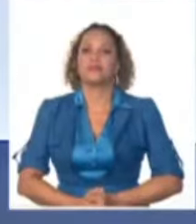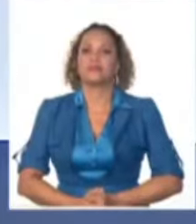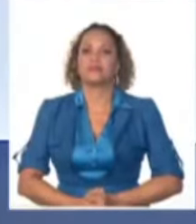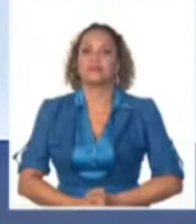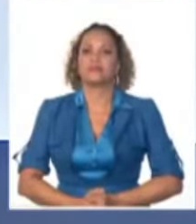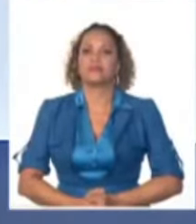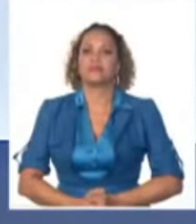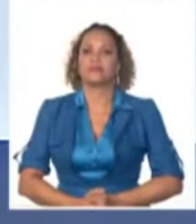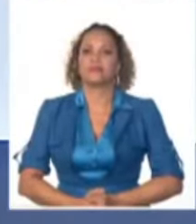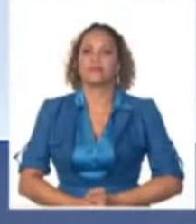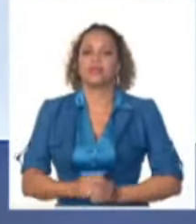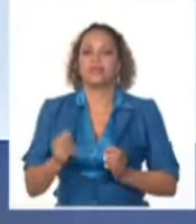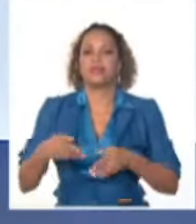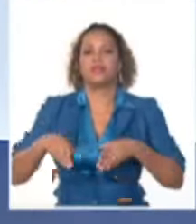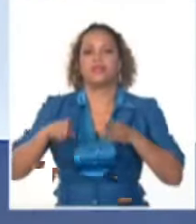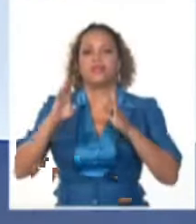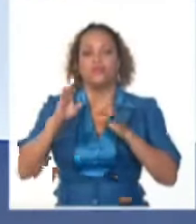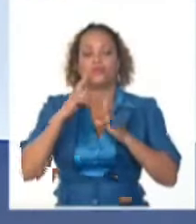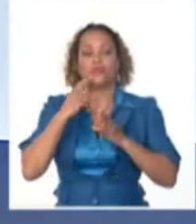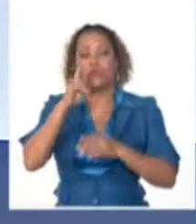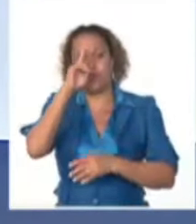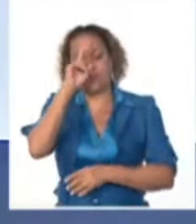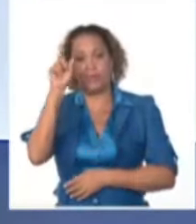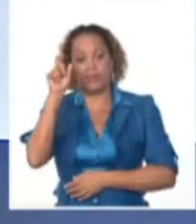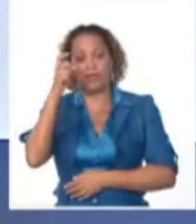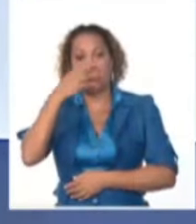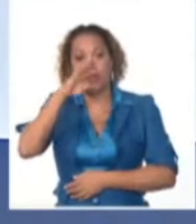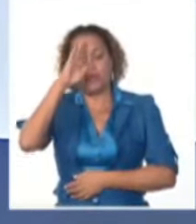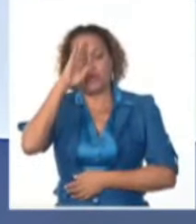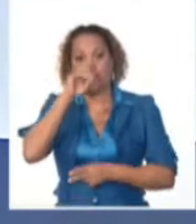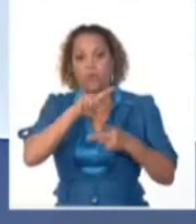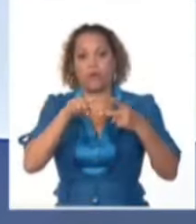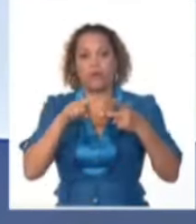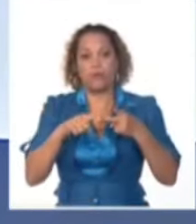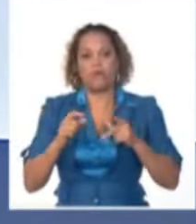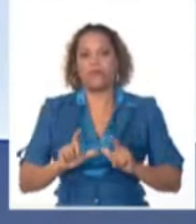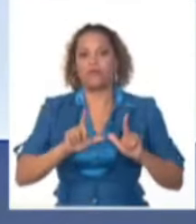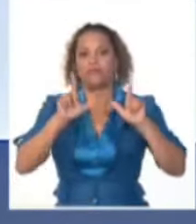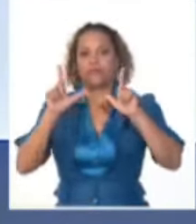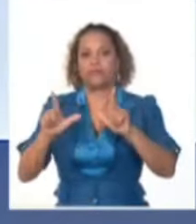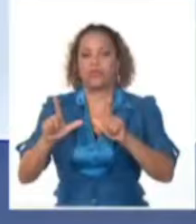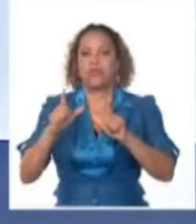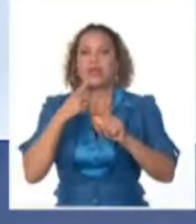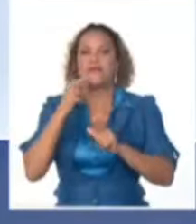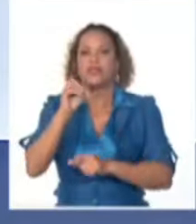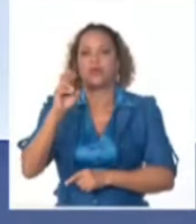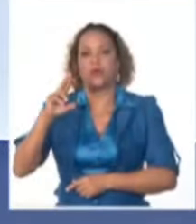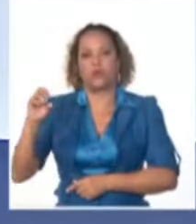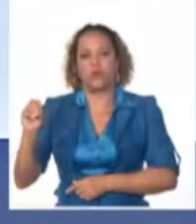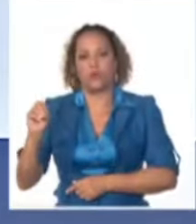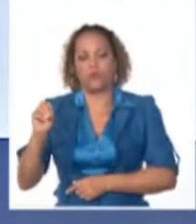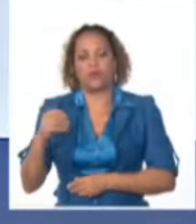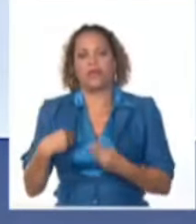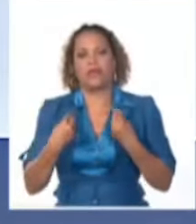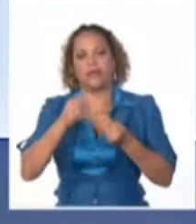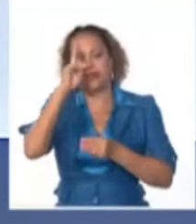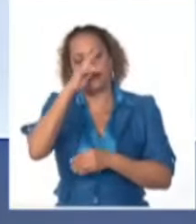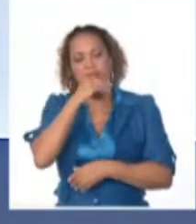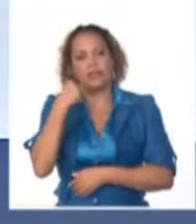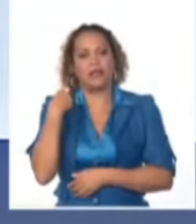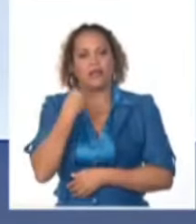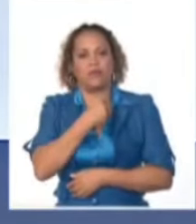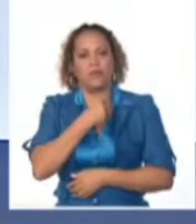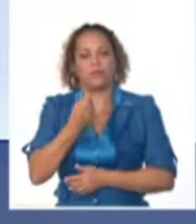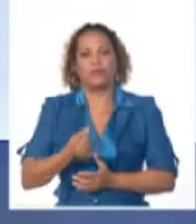importantes instituciones de la salud cubana fueron acreditadas con la condición de oro que otorga la Junta Nacional de Acreditación en Salud. Asistieron a las entregas el